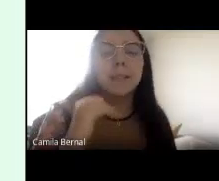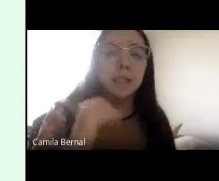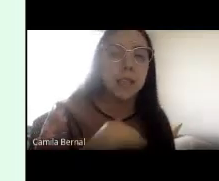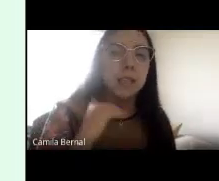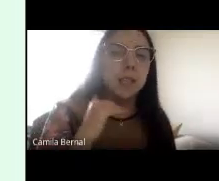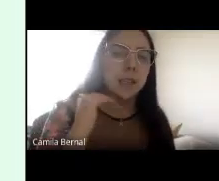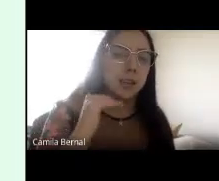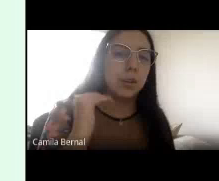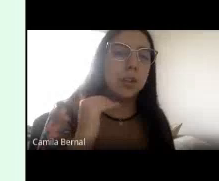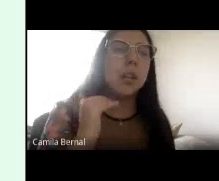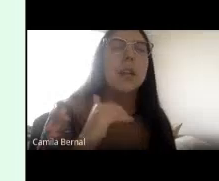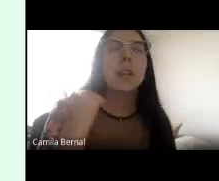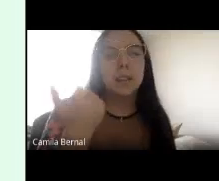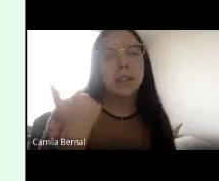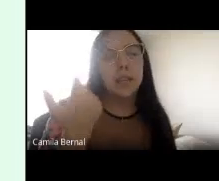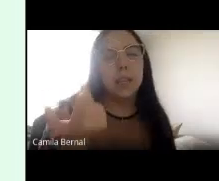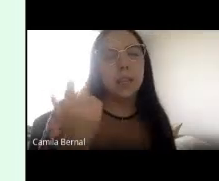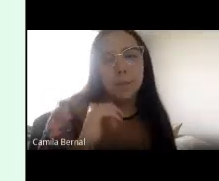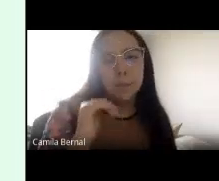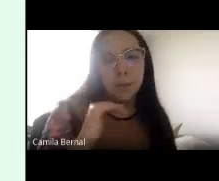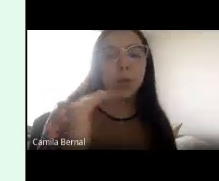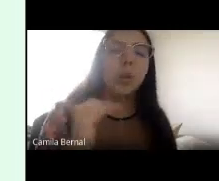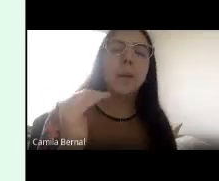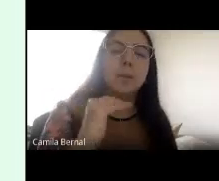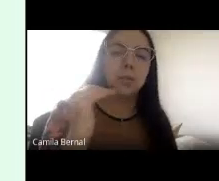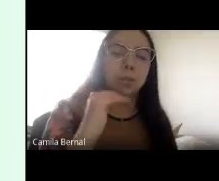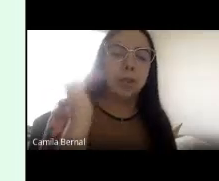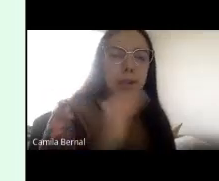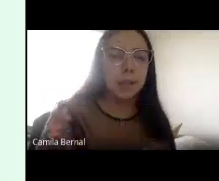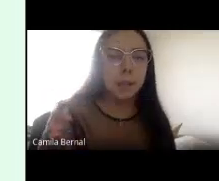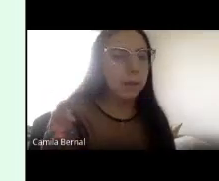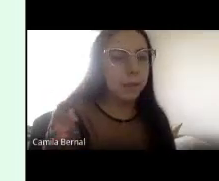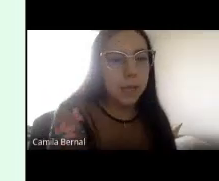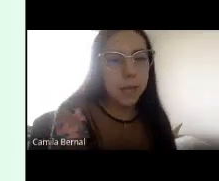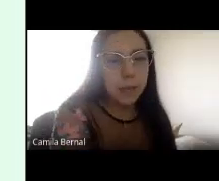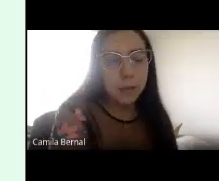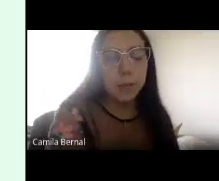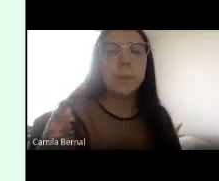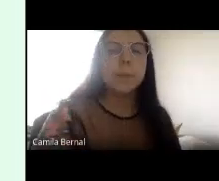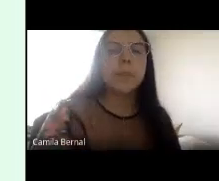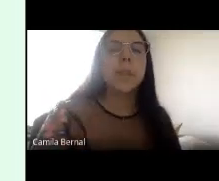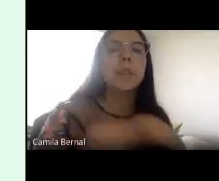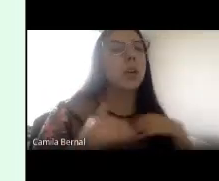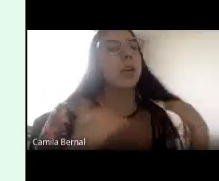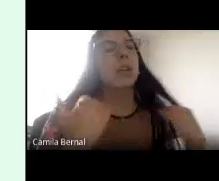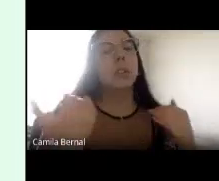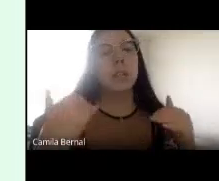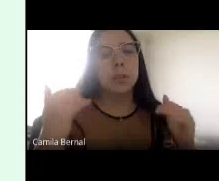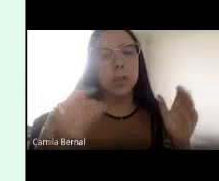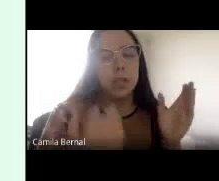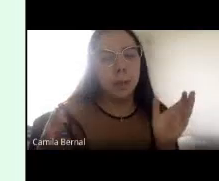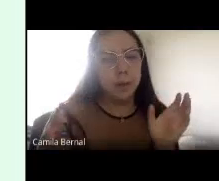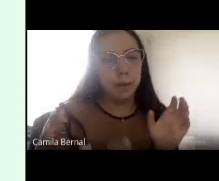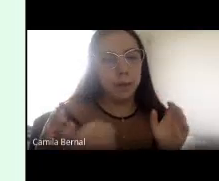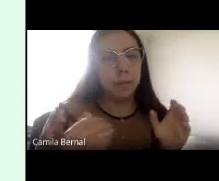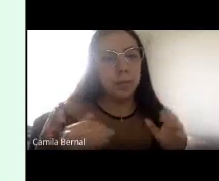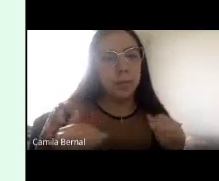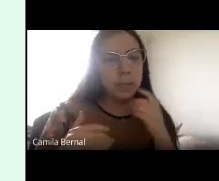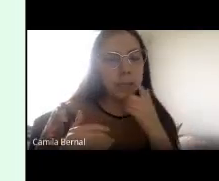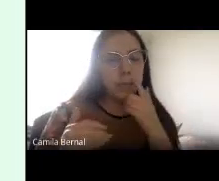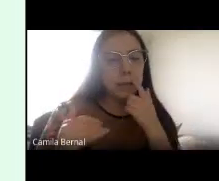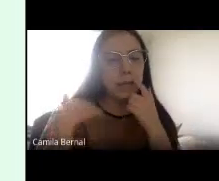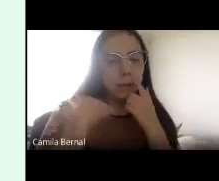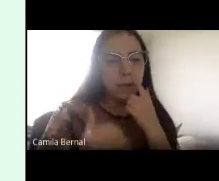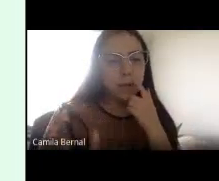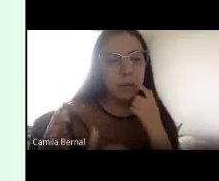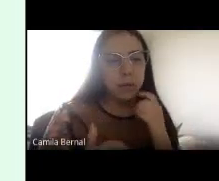la cantidad y en el orden de lo que vamos a utilizar de material. En todos los casos, en la parte, vamos a